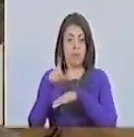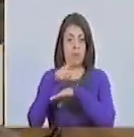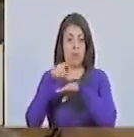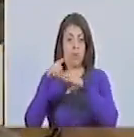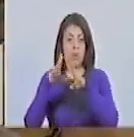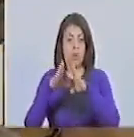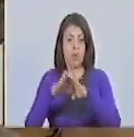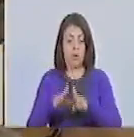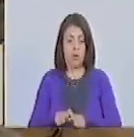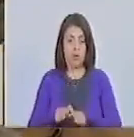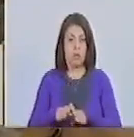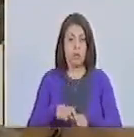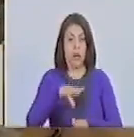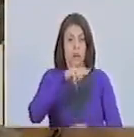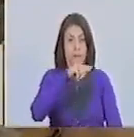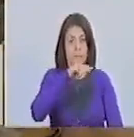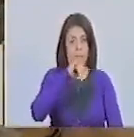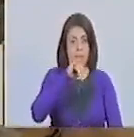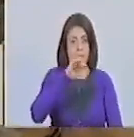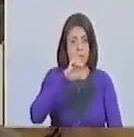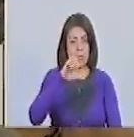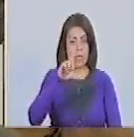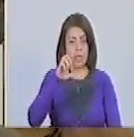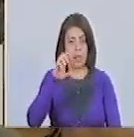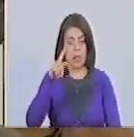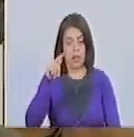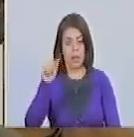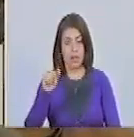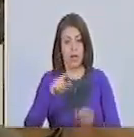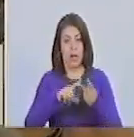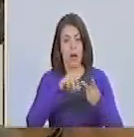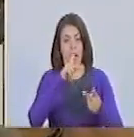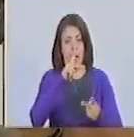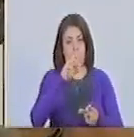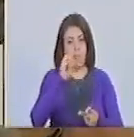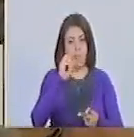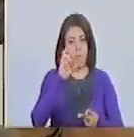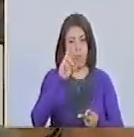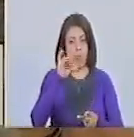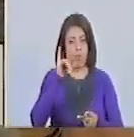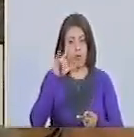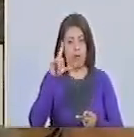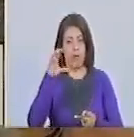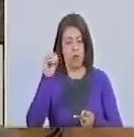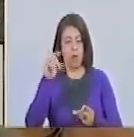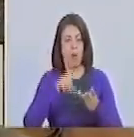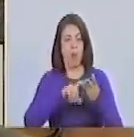gobiernos de Micheletti, de Porfirio Lobo, de Juan Orlando Hernández,